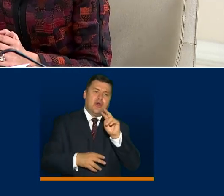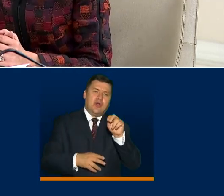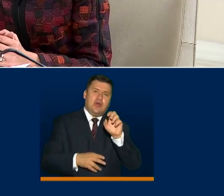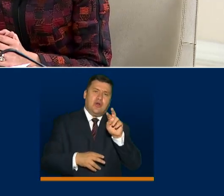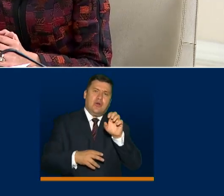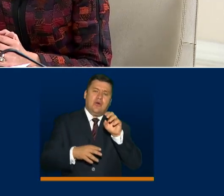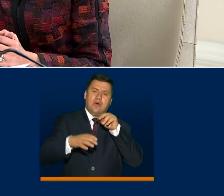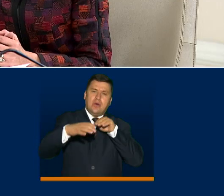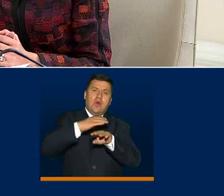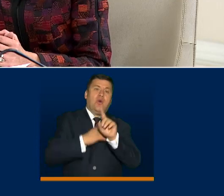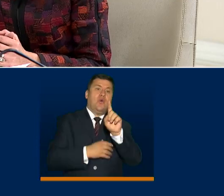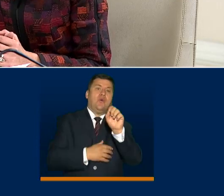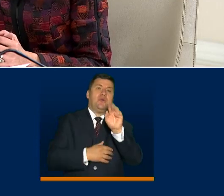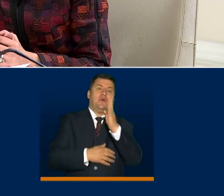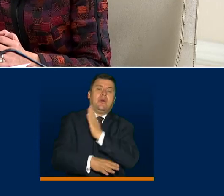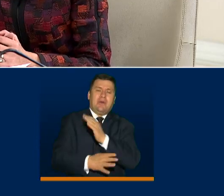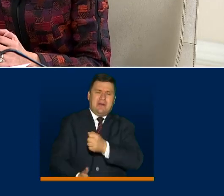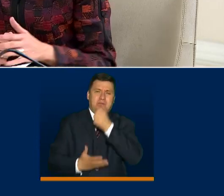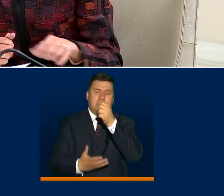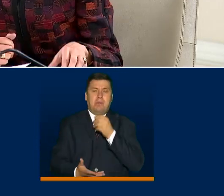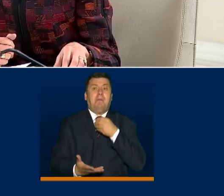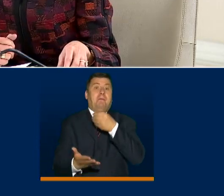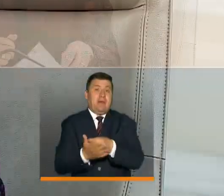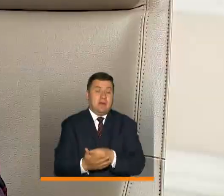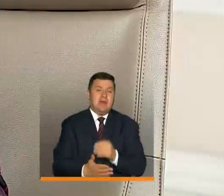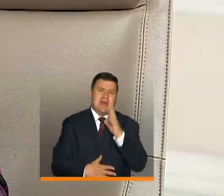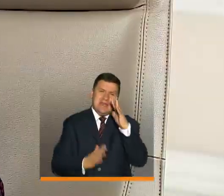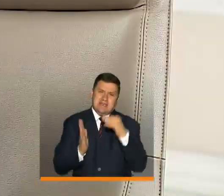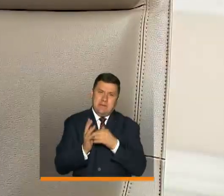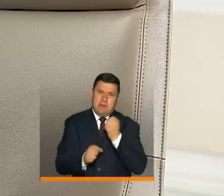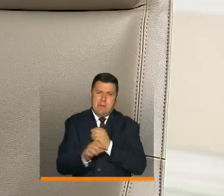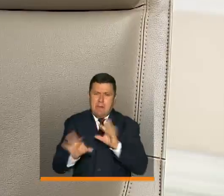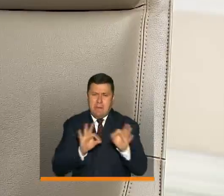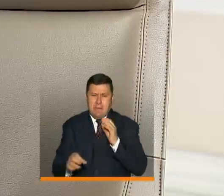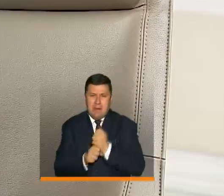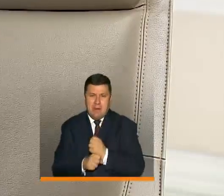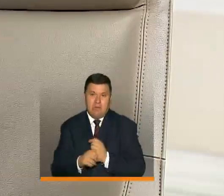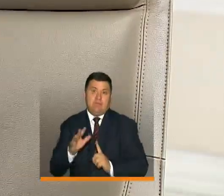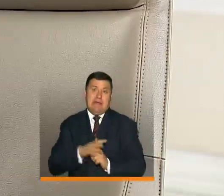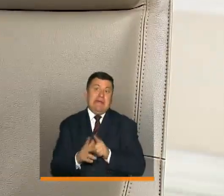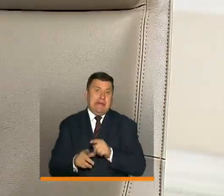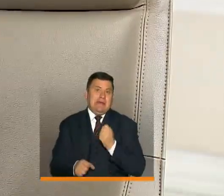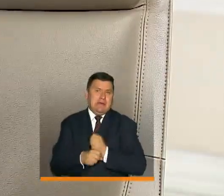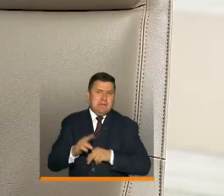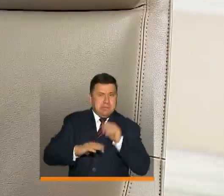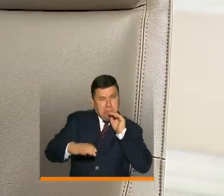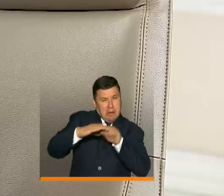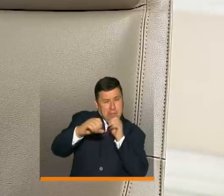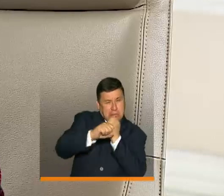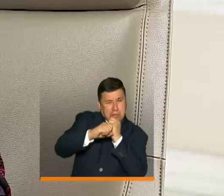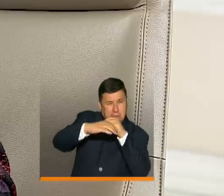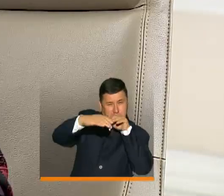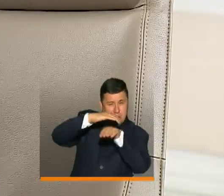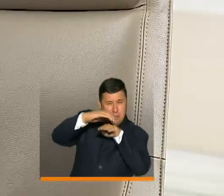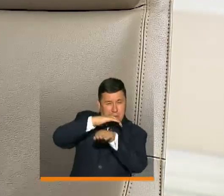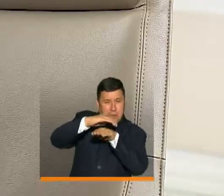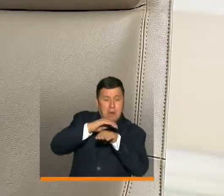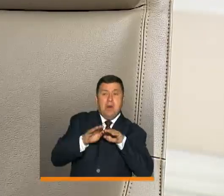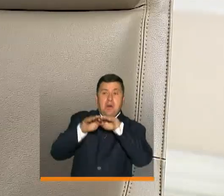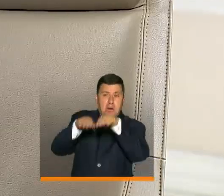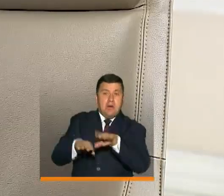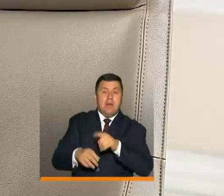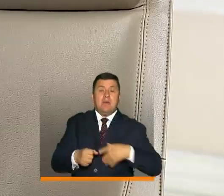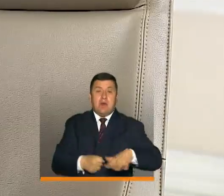una inversión de 1.4 billones de pesos y 5 mil empleos generados. Igualmente está también la conectividad